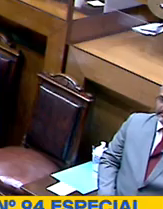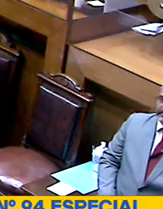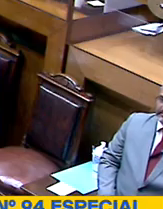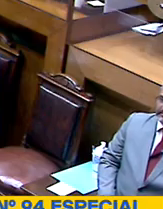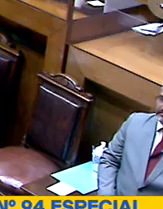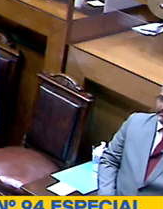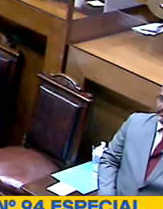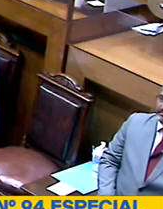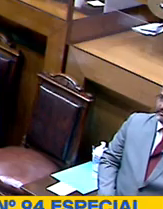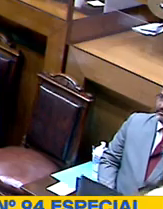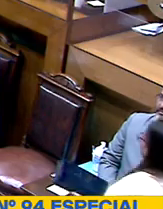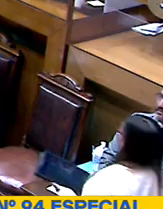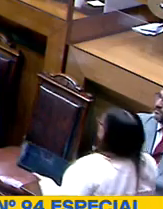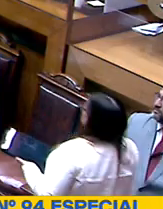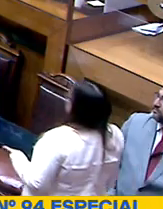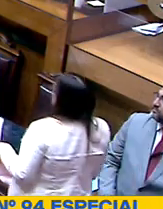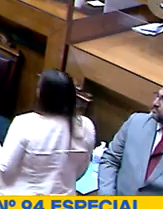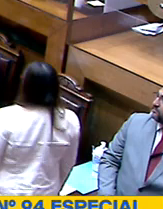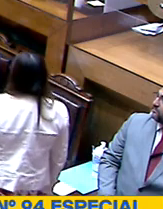votación.